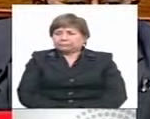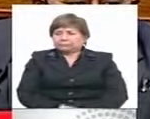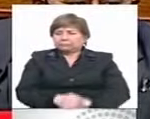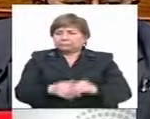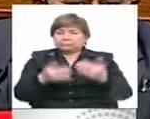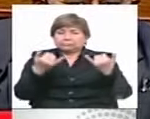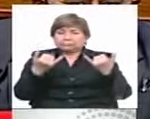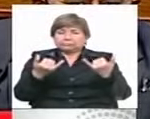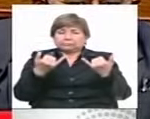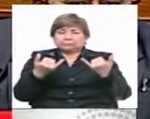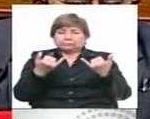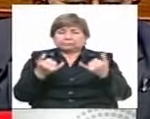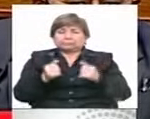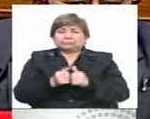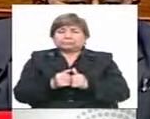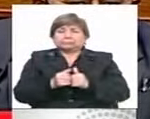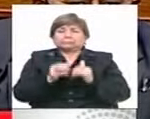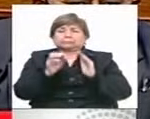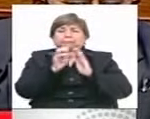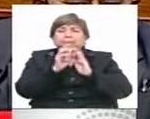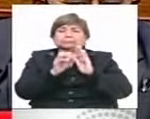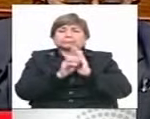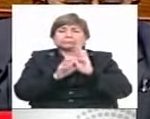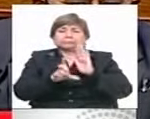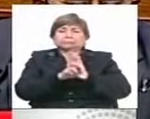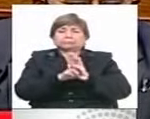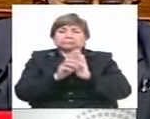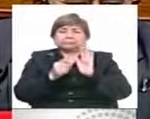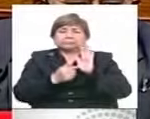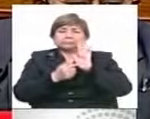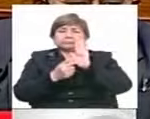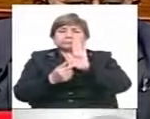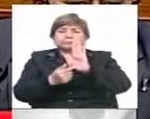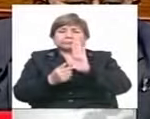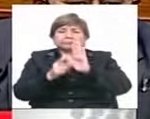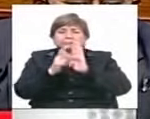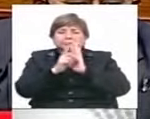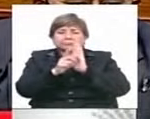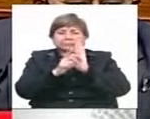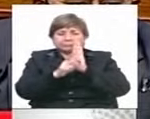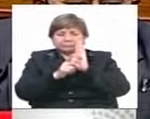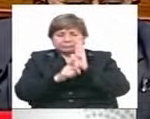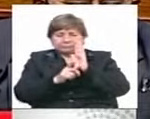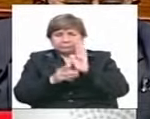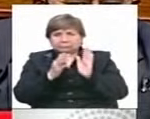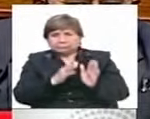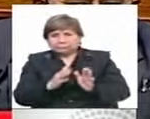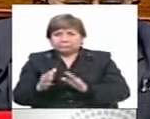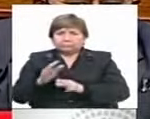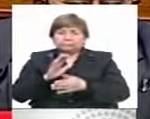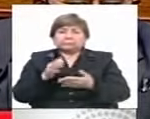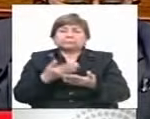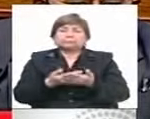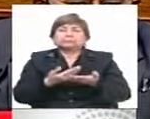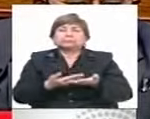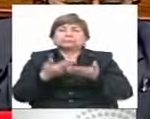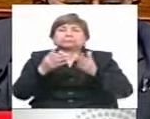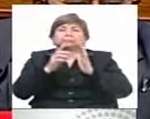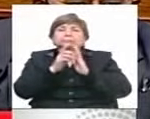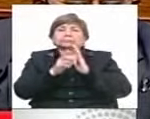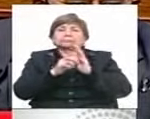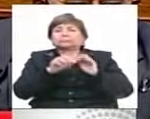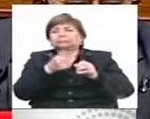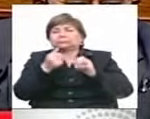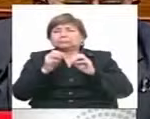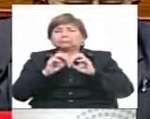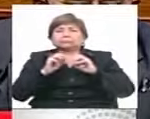Ahora, la Constitución habla de presentar los lineamientos generales y nos han presentado en otro esquema,